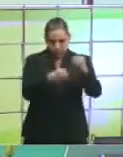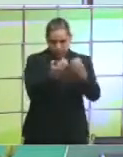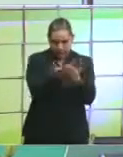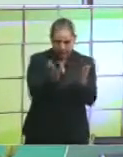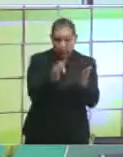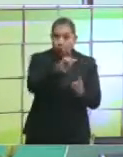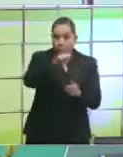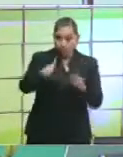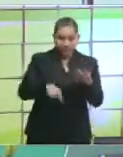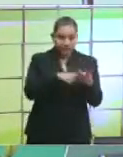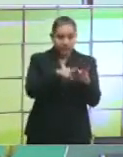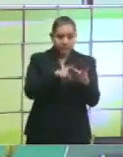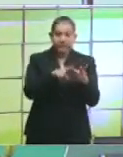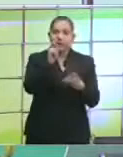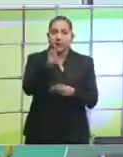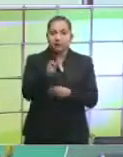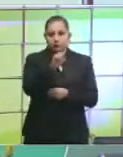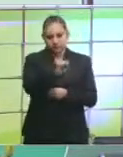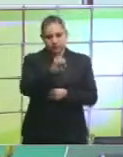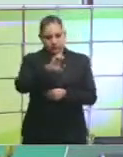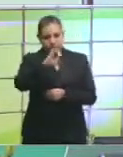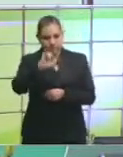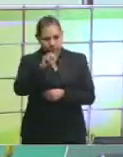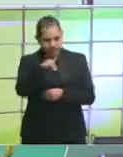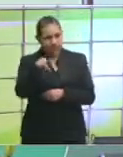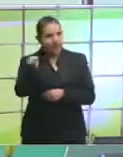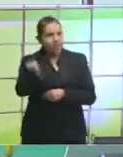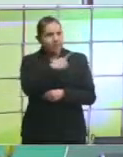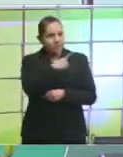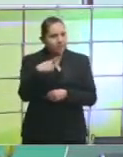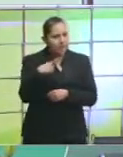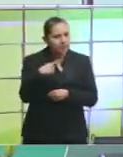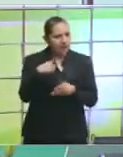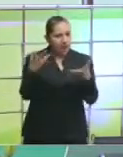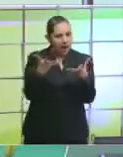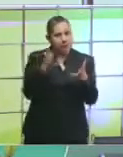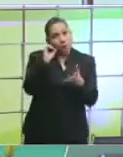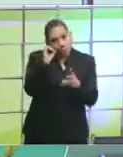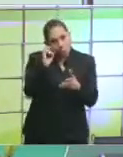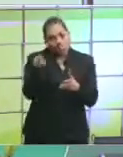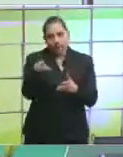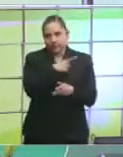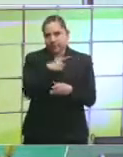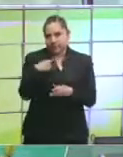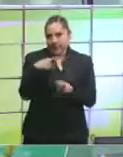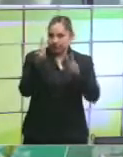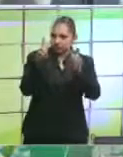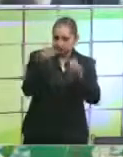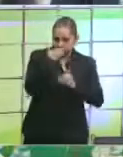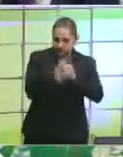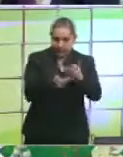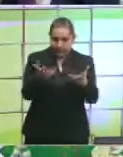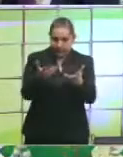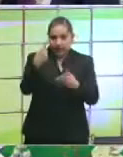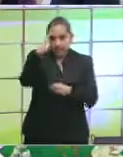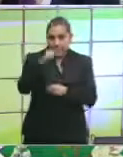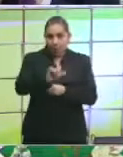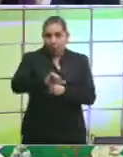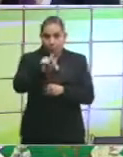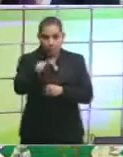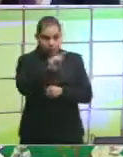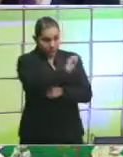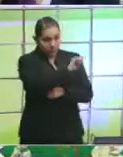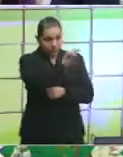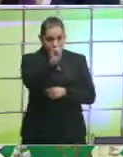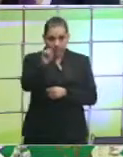justicia realiza o debiera realizar para que otros órganos jurisdiccionales mantengan su condición de justicia